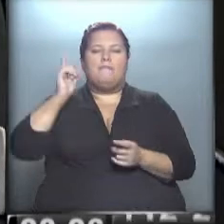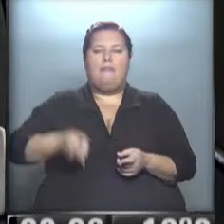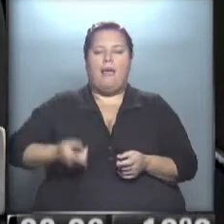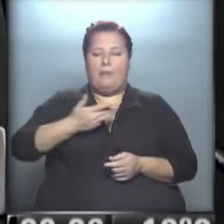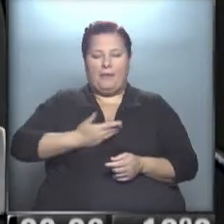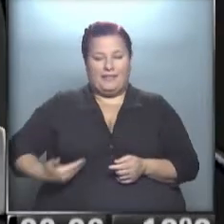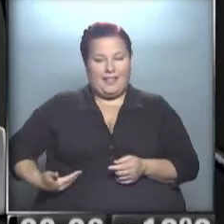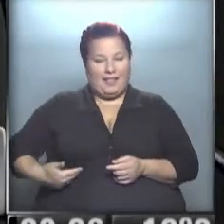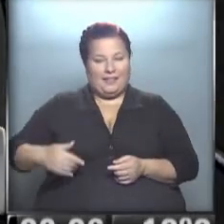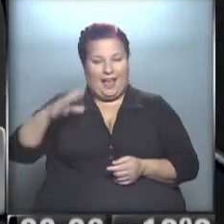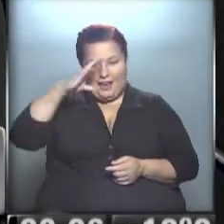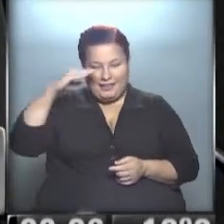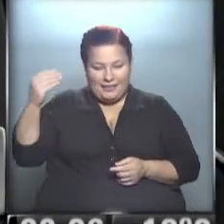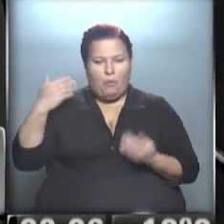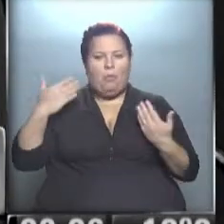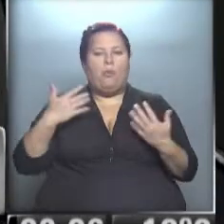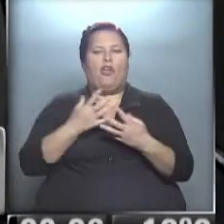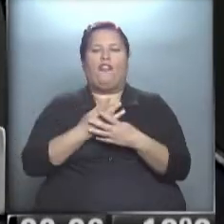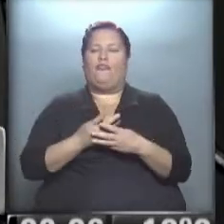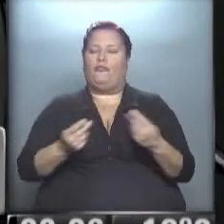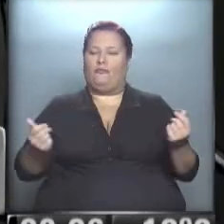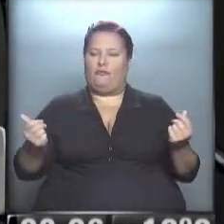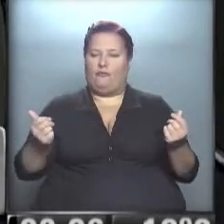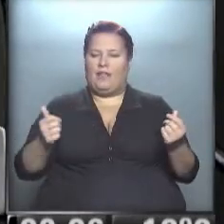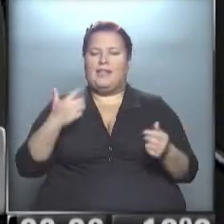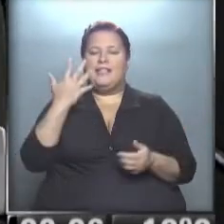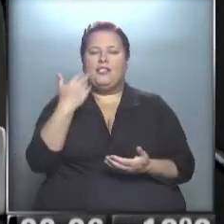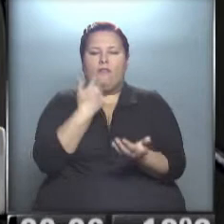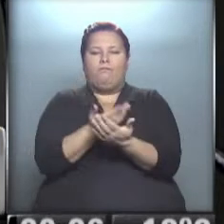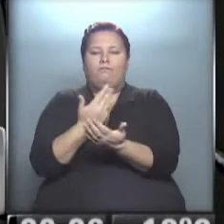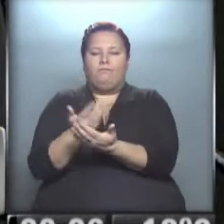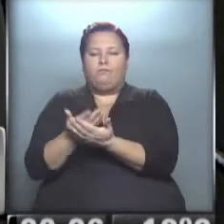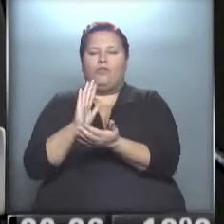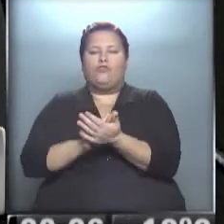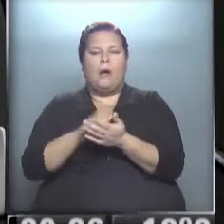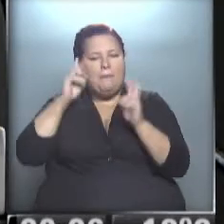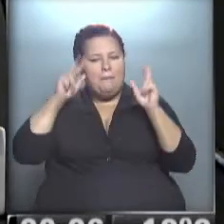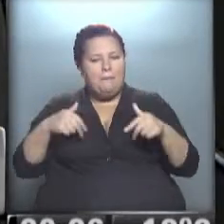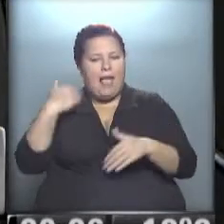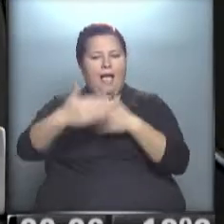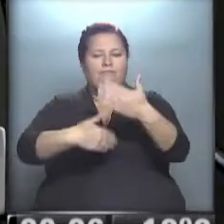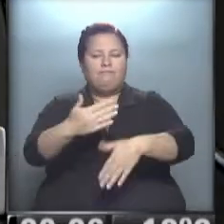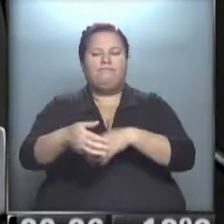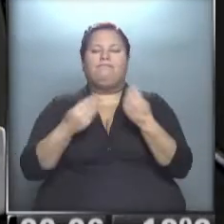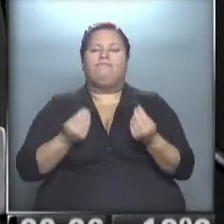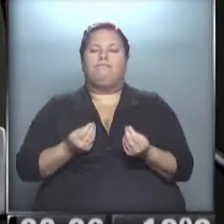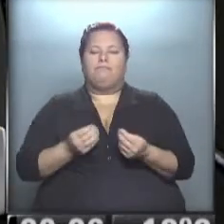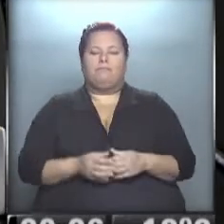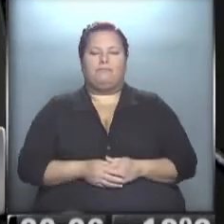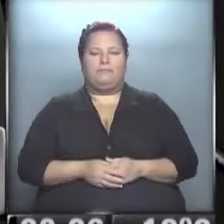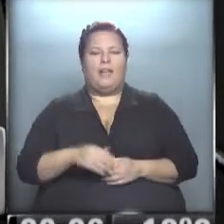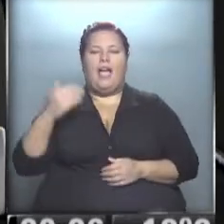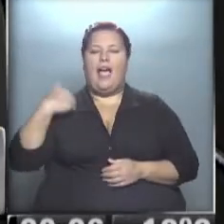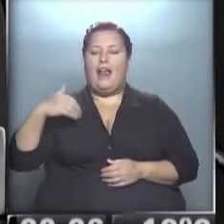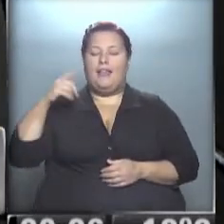presidenta de la nación se puede concluir cinco propuestas desde el punto de vista de metas de acción con la